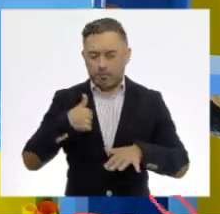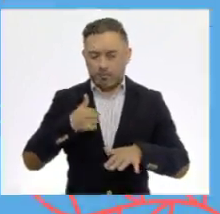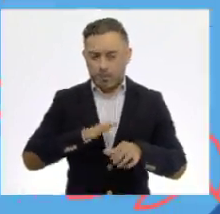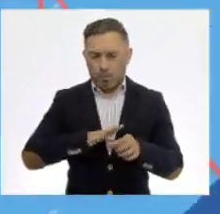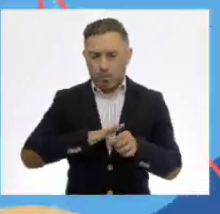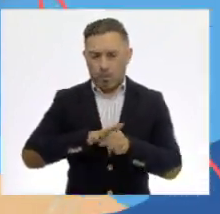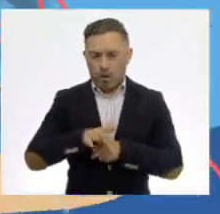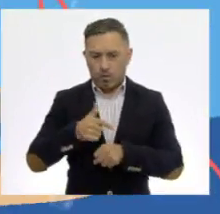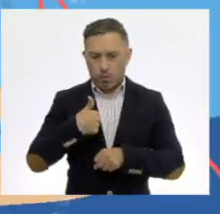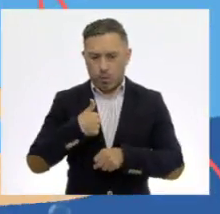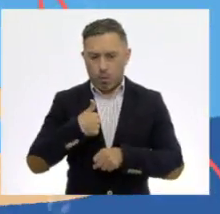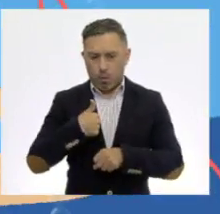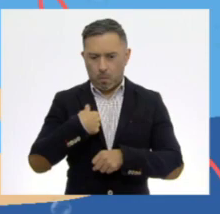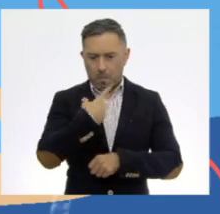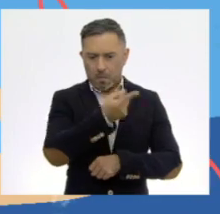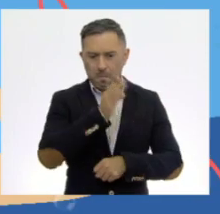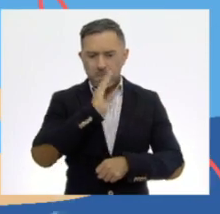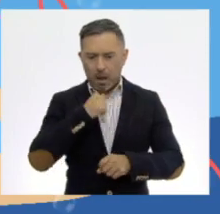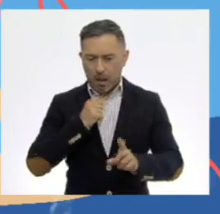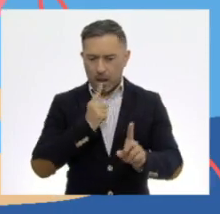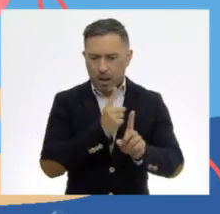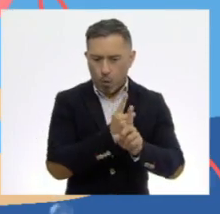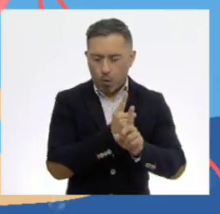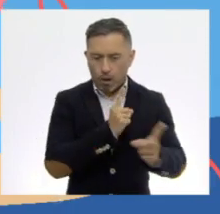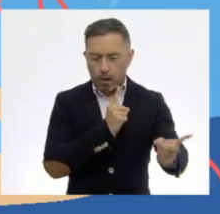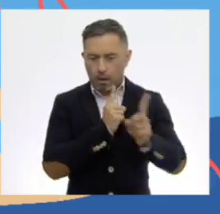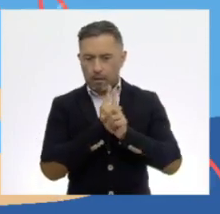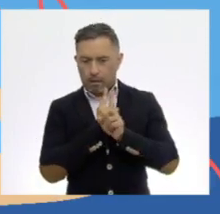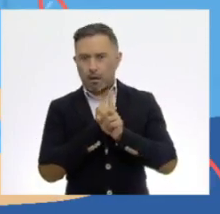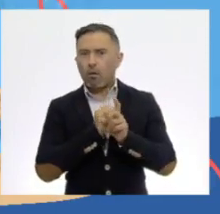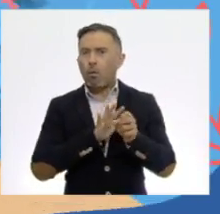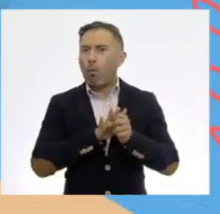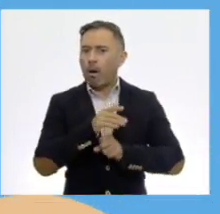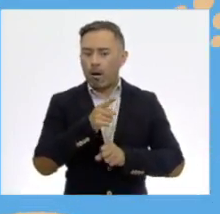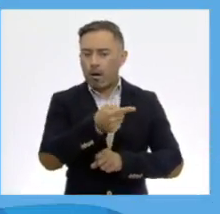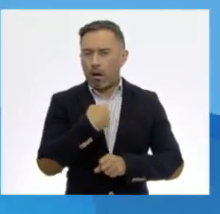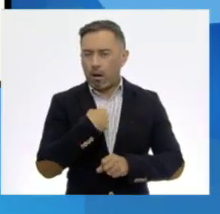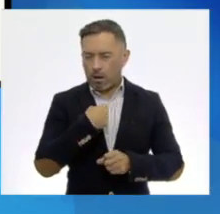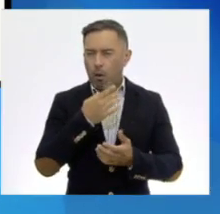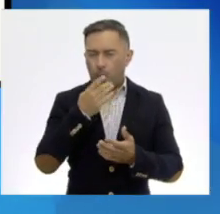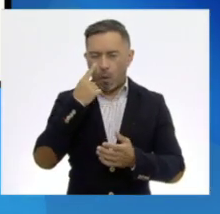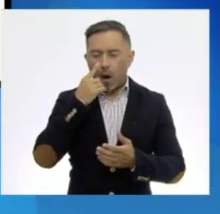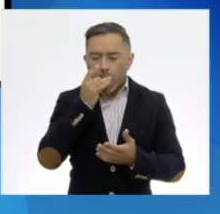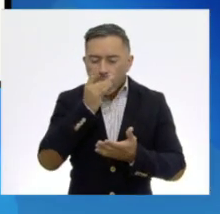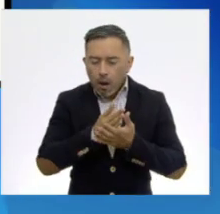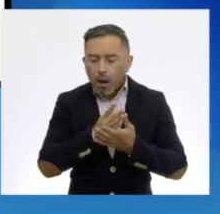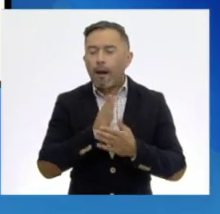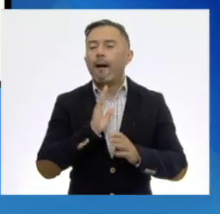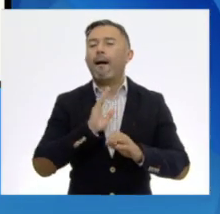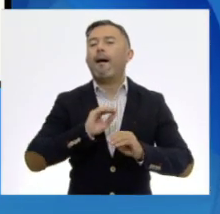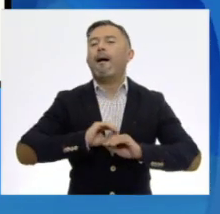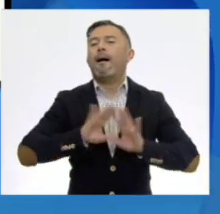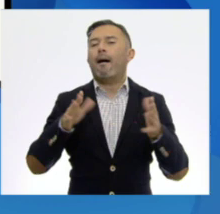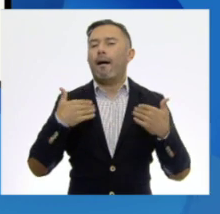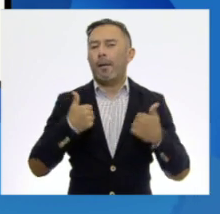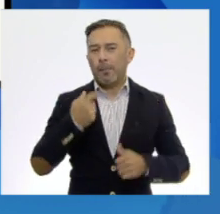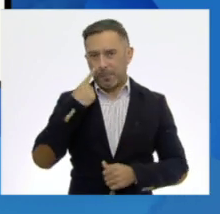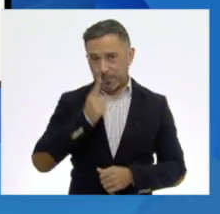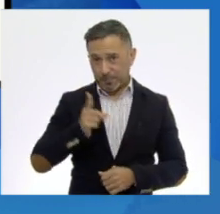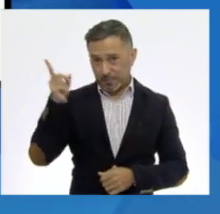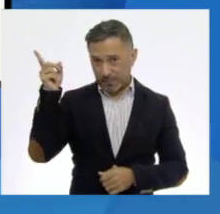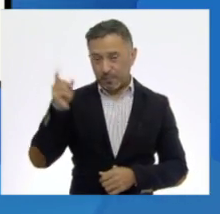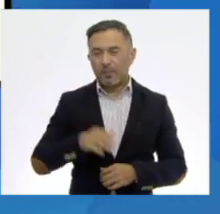¿verdad? Exactamente, por eso entonces ahora también vamos a ver en pantalla cuáles son estos diferentes actores del acoso